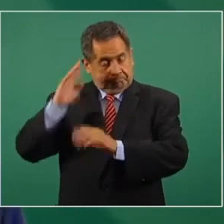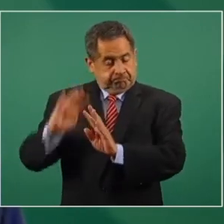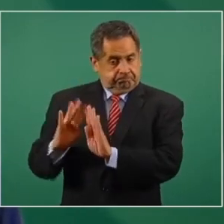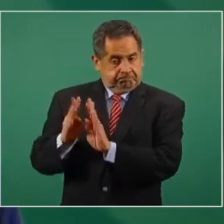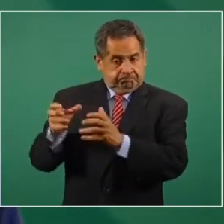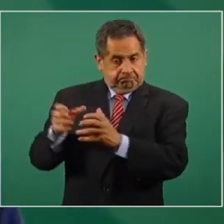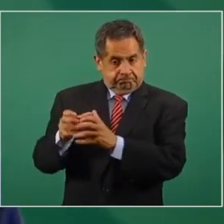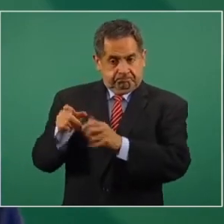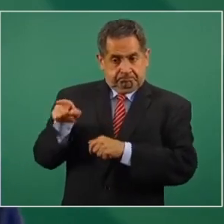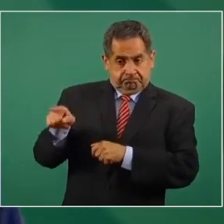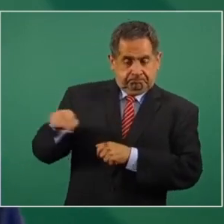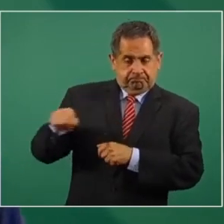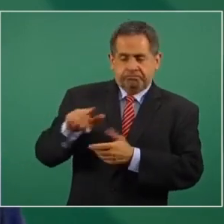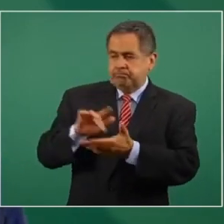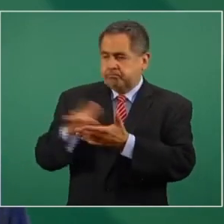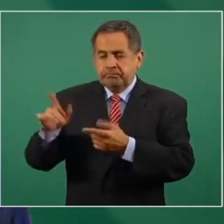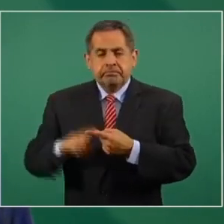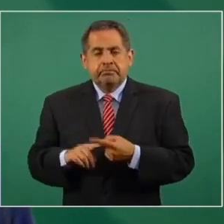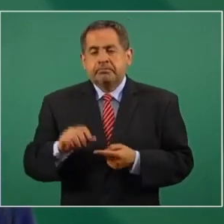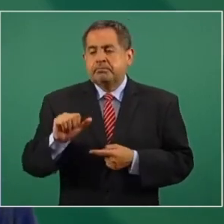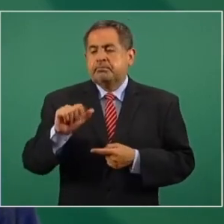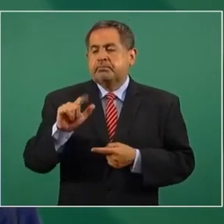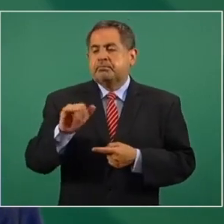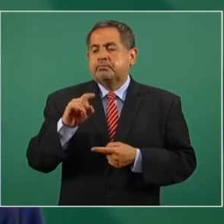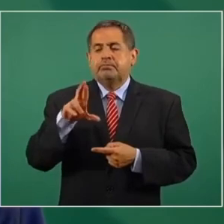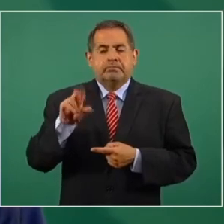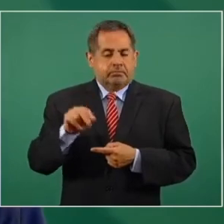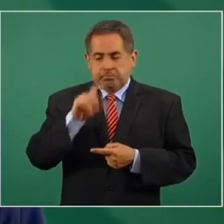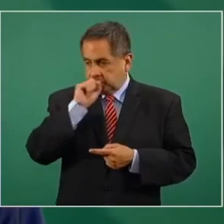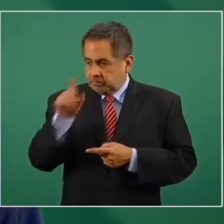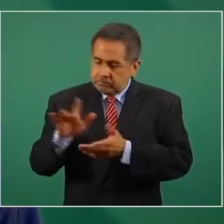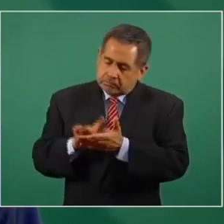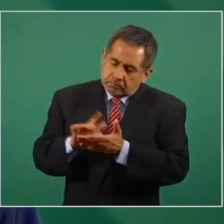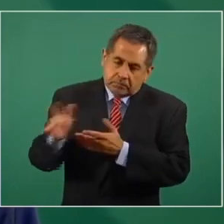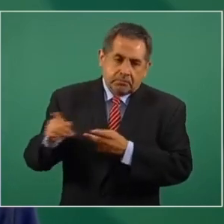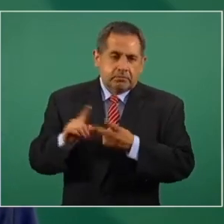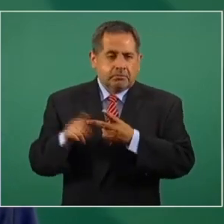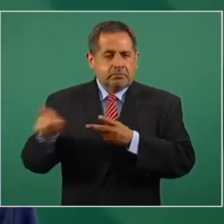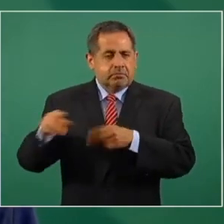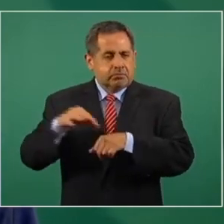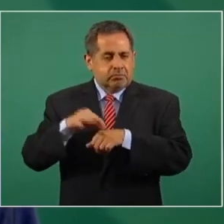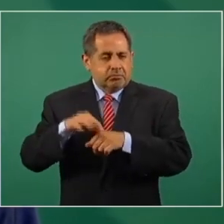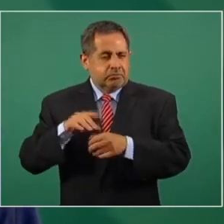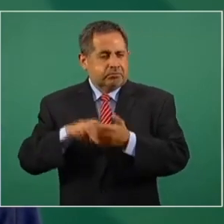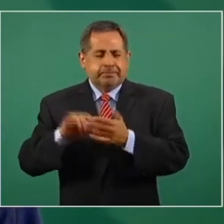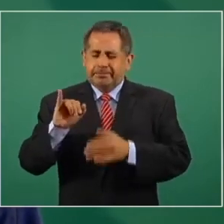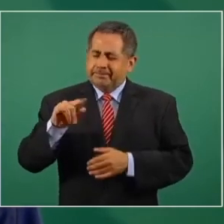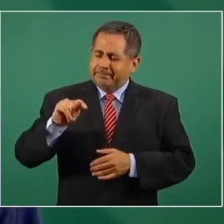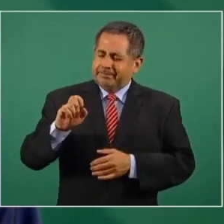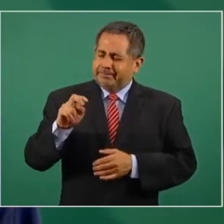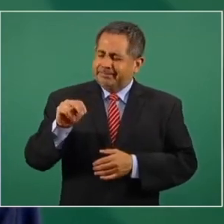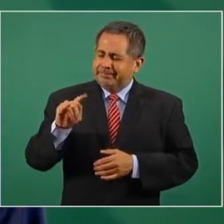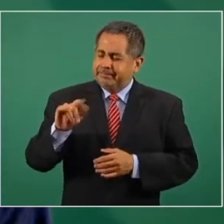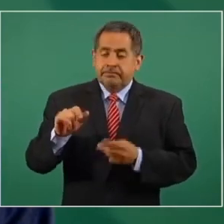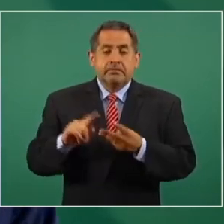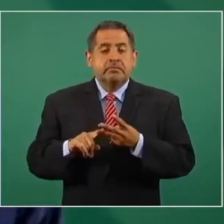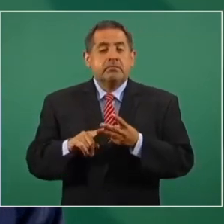médicos, Alejandro Sbarch, que es internista, al